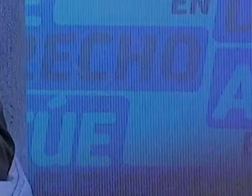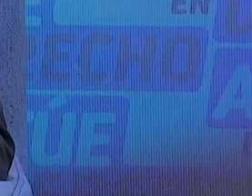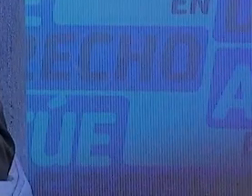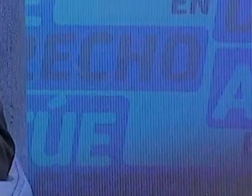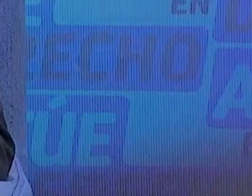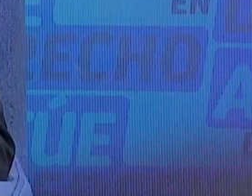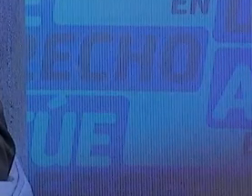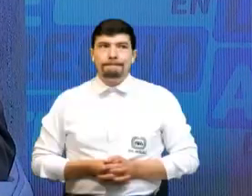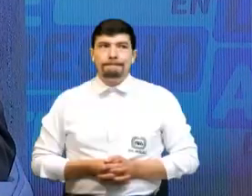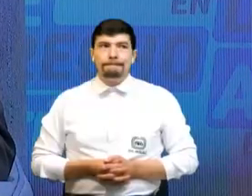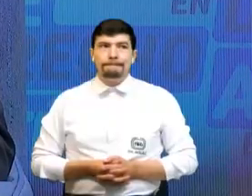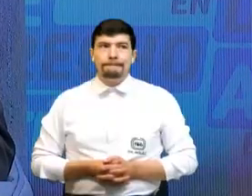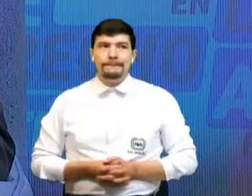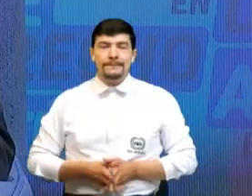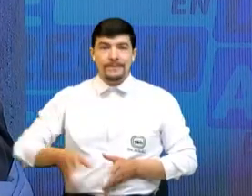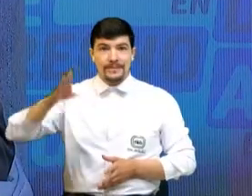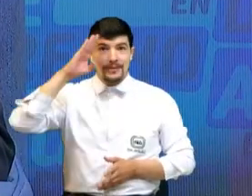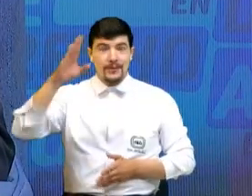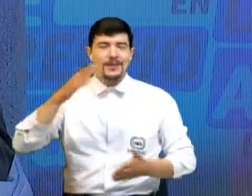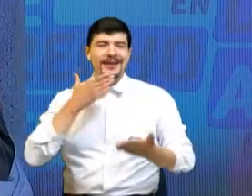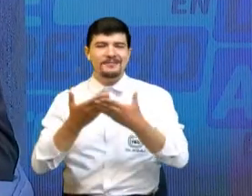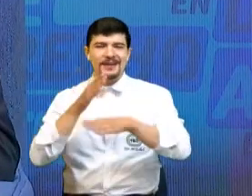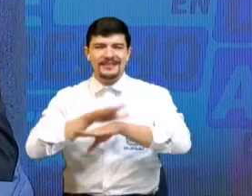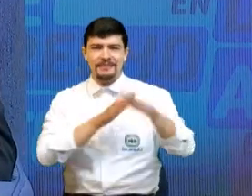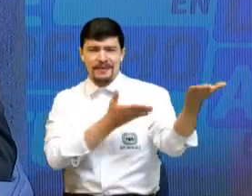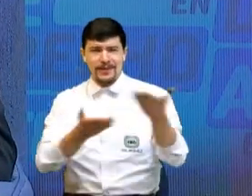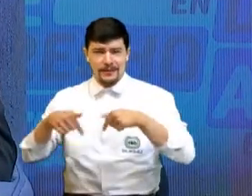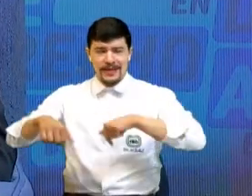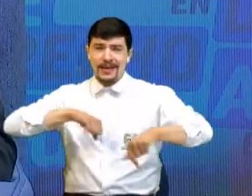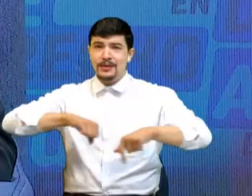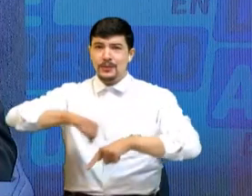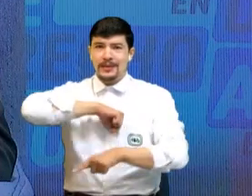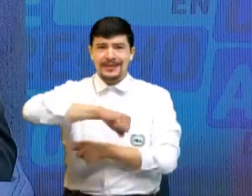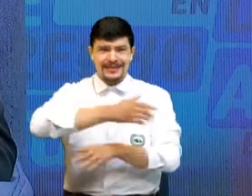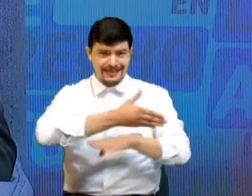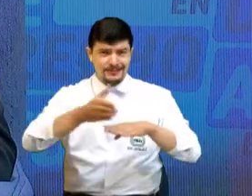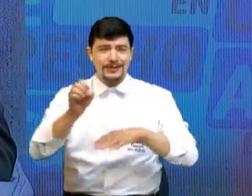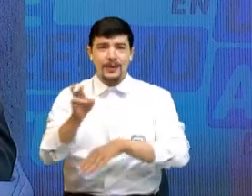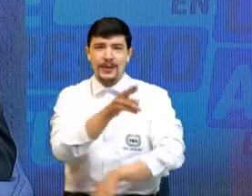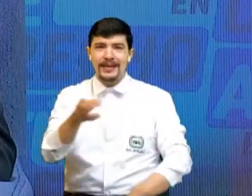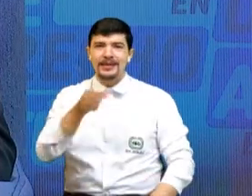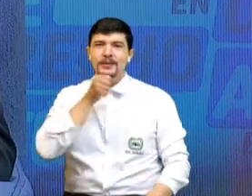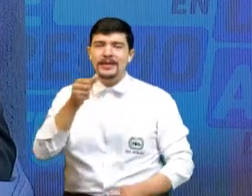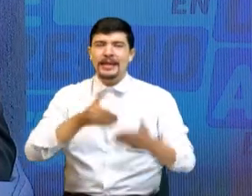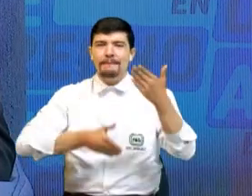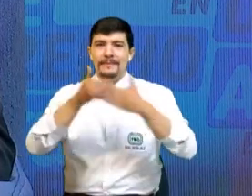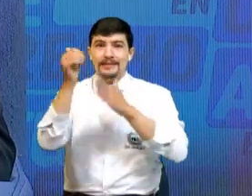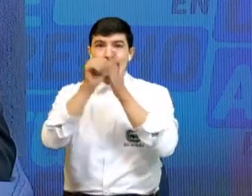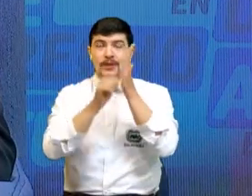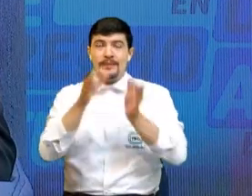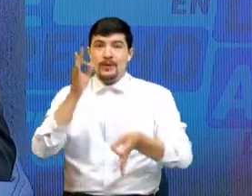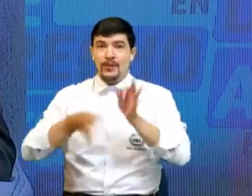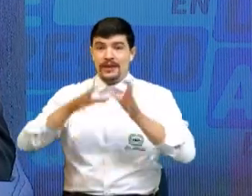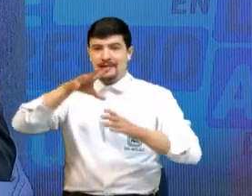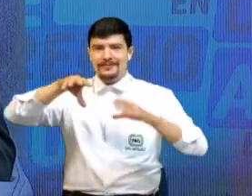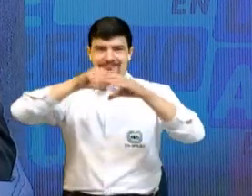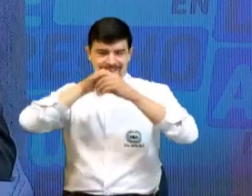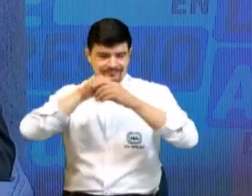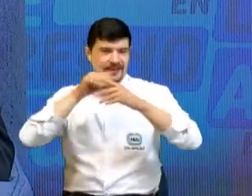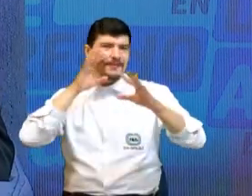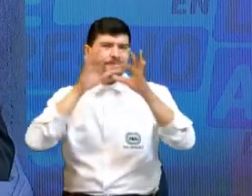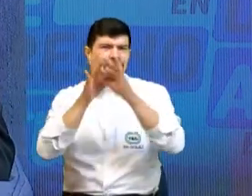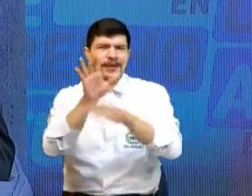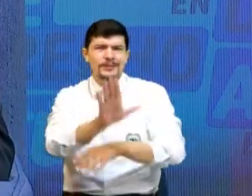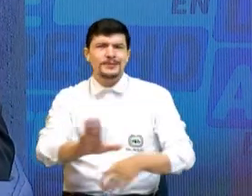Hola, ¿qué tal? Un cordial saludo. Bienvenidos a Actúe en Derecho. Después de Oriente Noticias, iniciamos con el programa jurídico del Canal Tro dedicado a ustedes, a